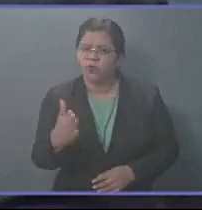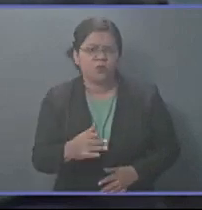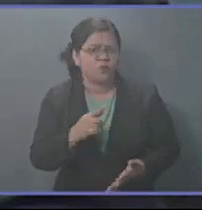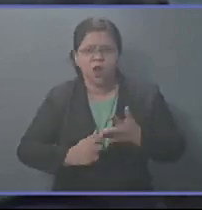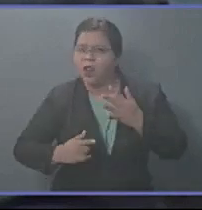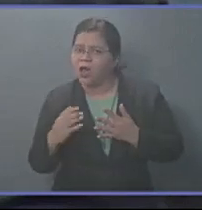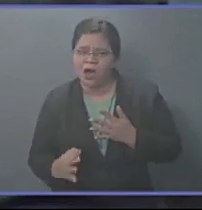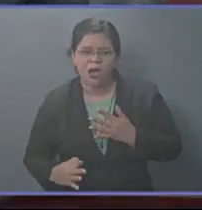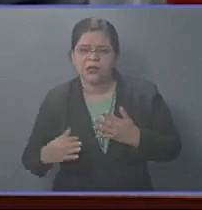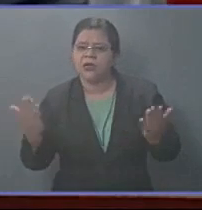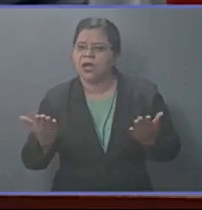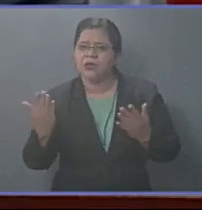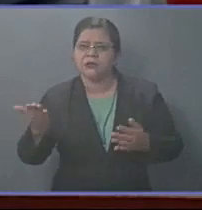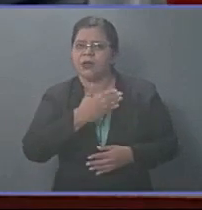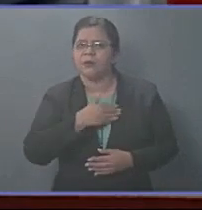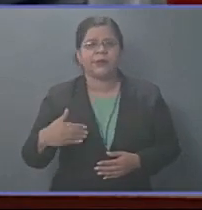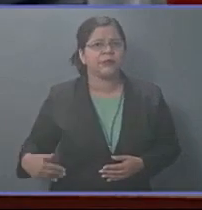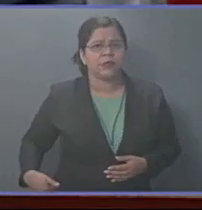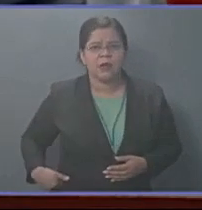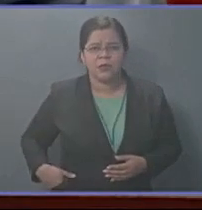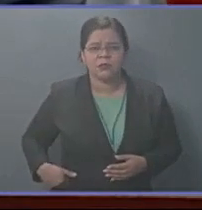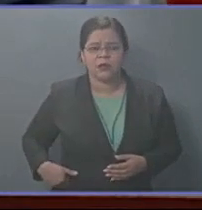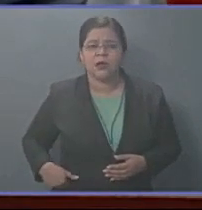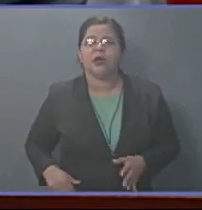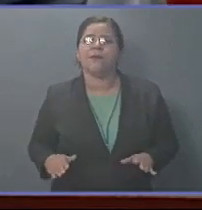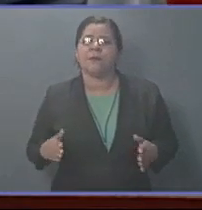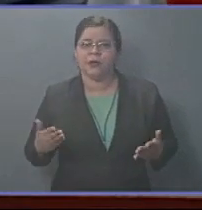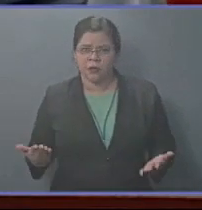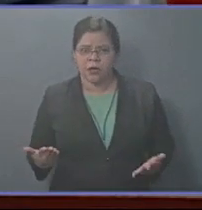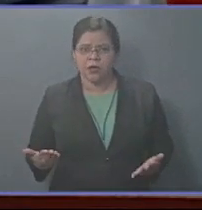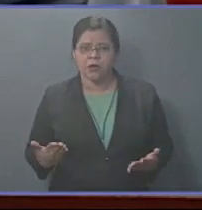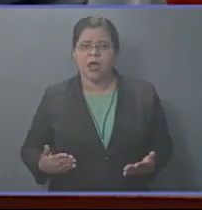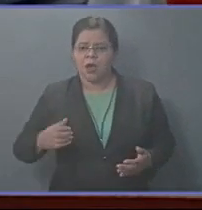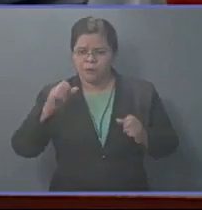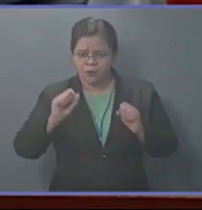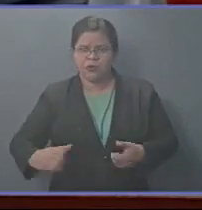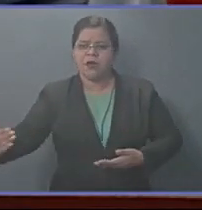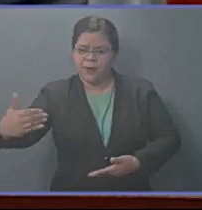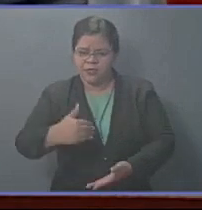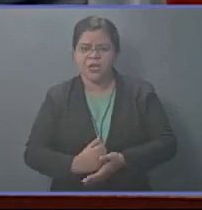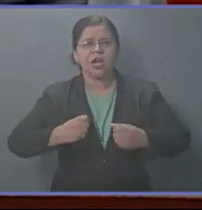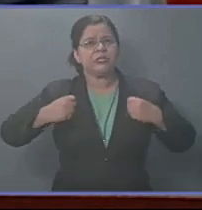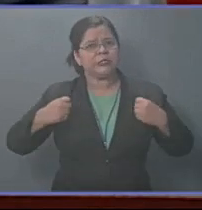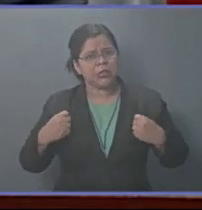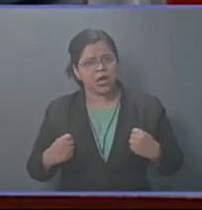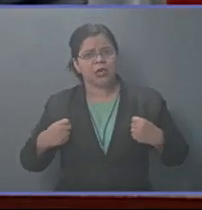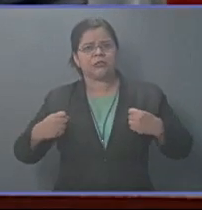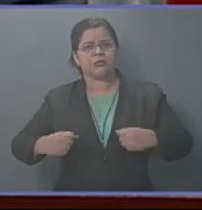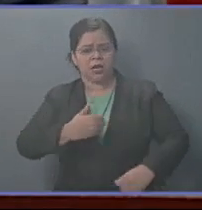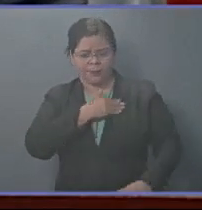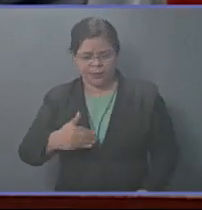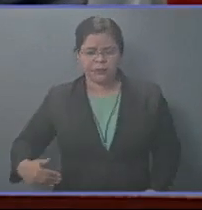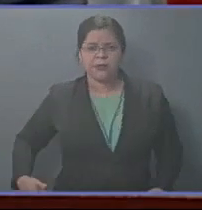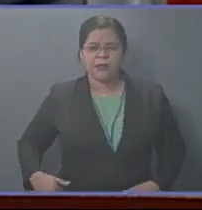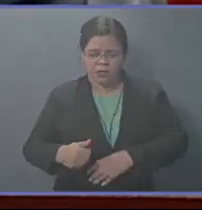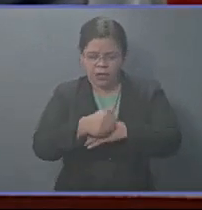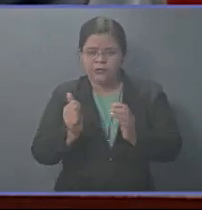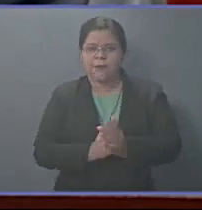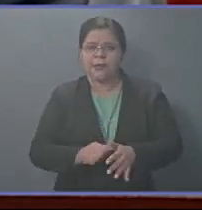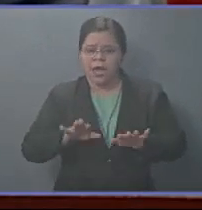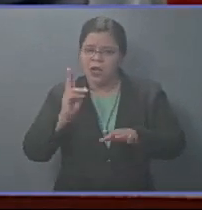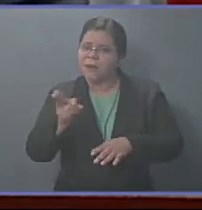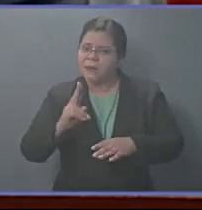efectuó el presidente de la república al tomar el curul del presidente la asamblea legislativa